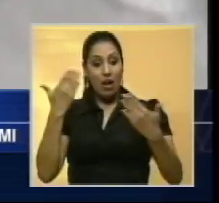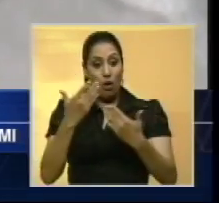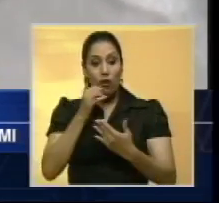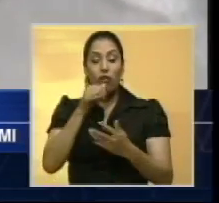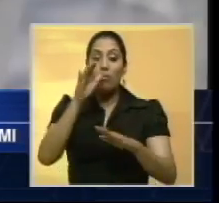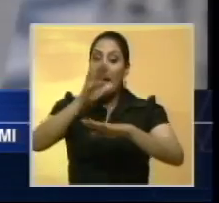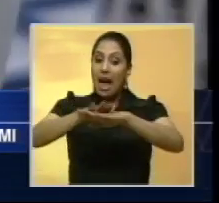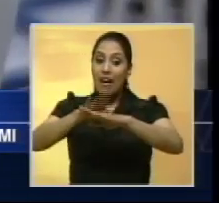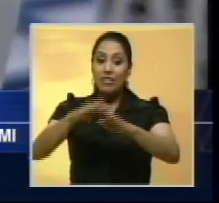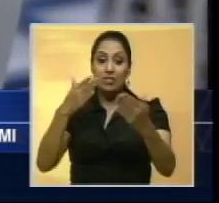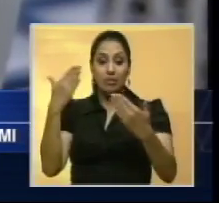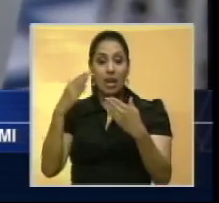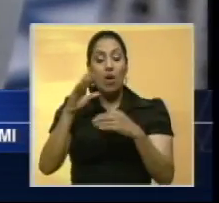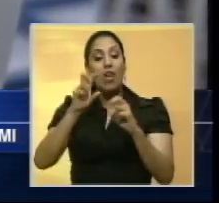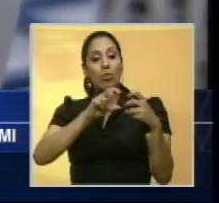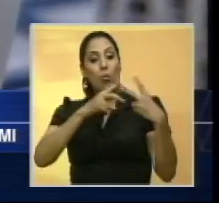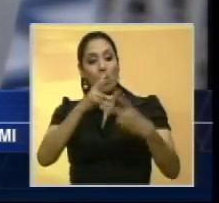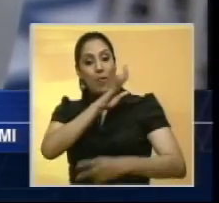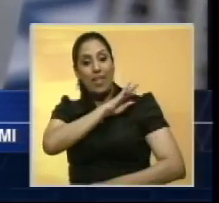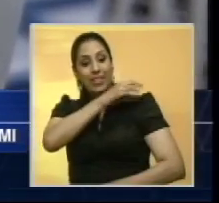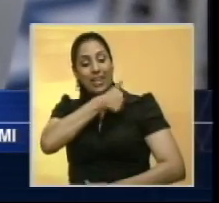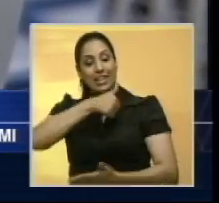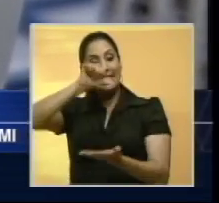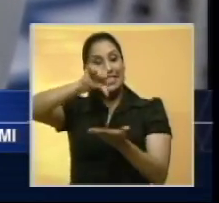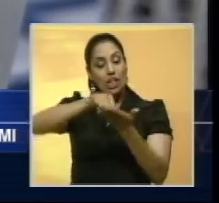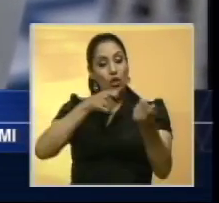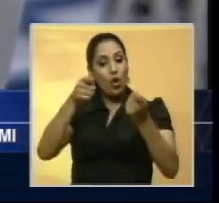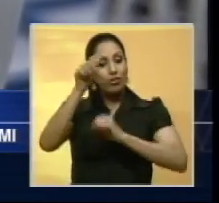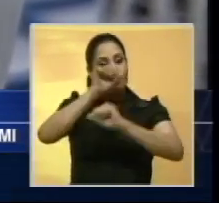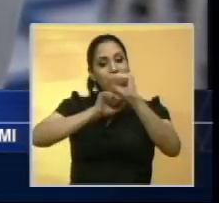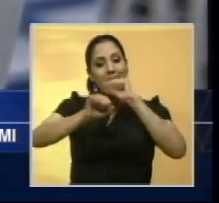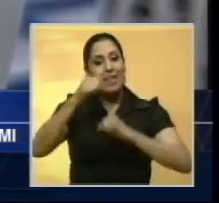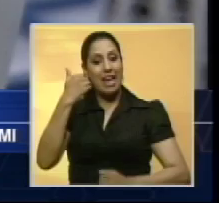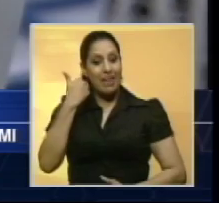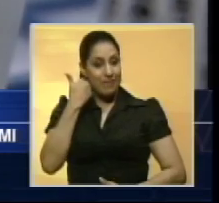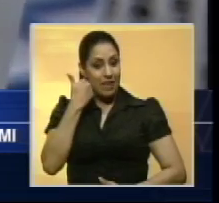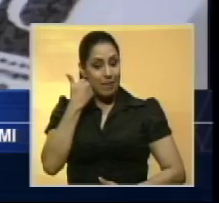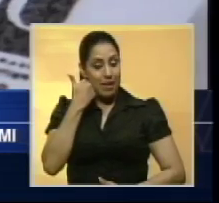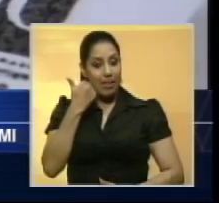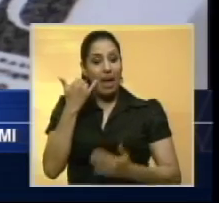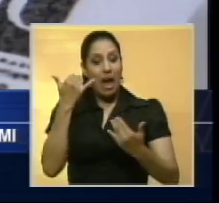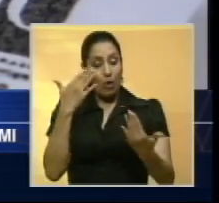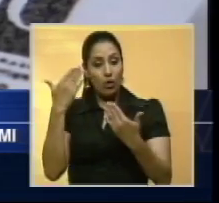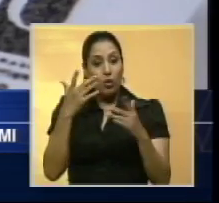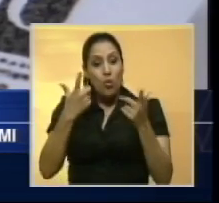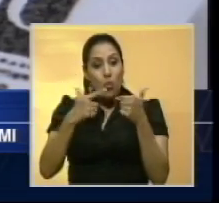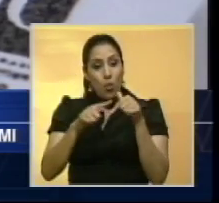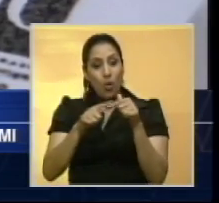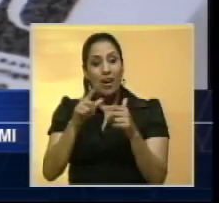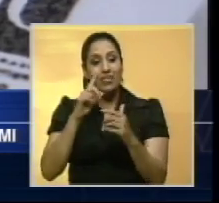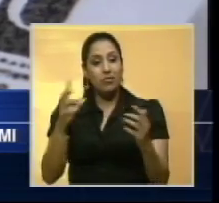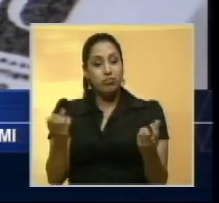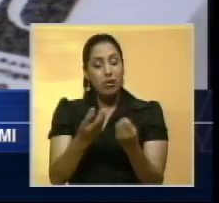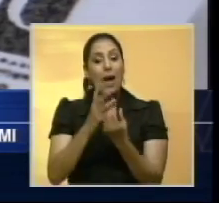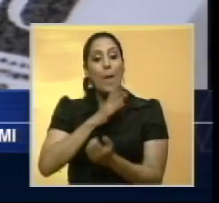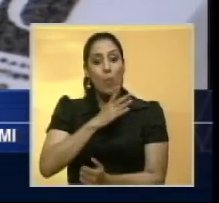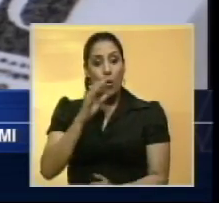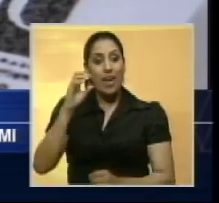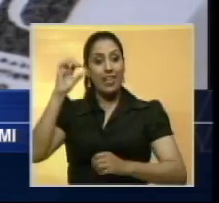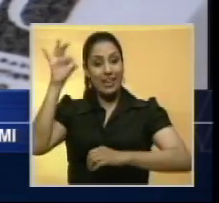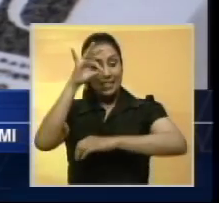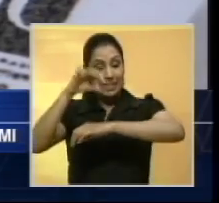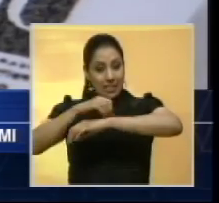Tom Frieden, director de los Centros para el Control y la Prevención de Enfermedades. La zona considerada como foco del brote de Zika